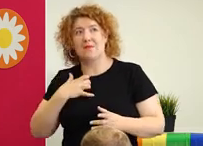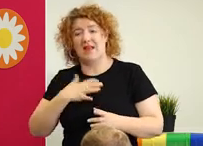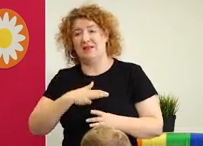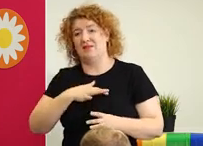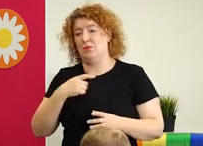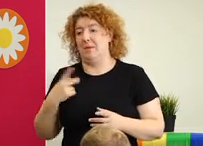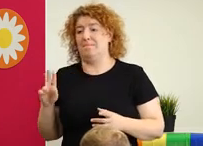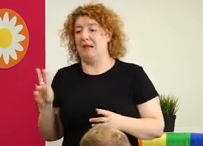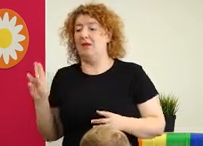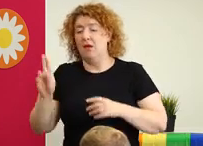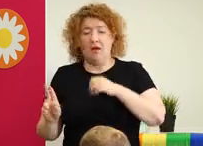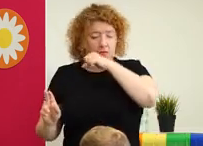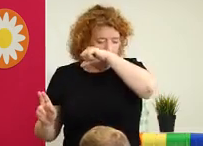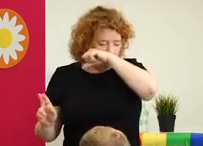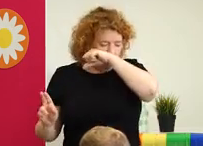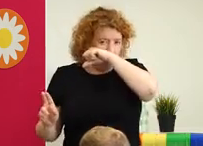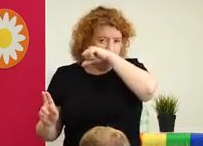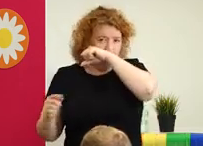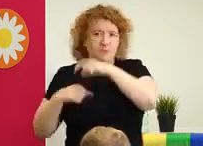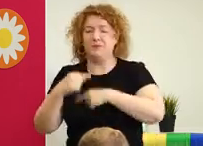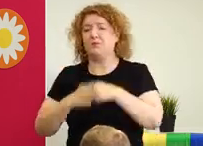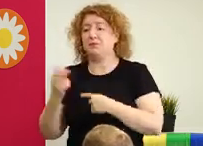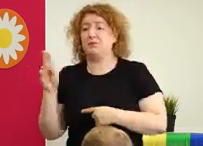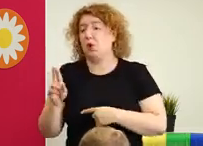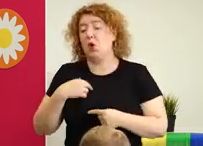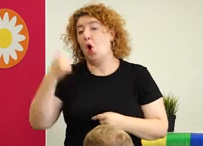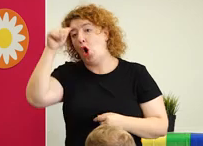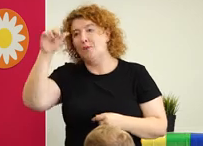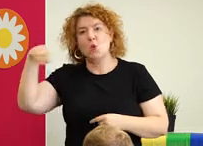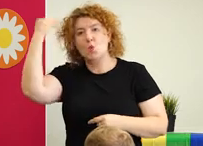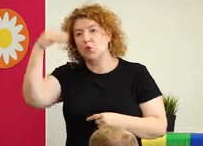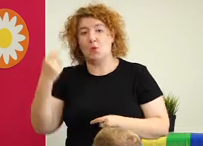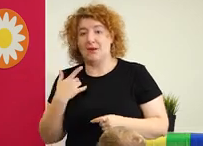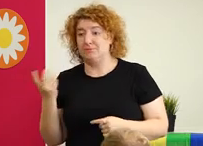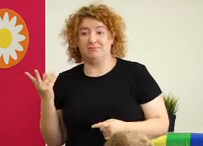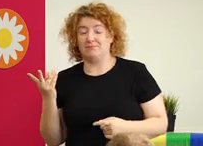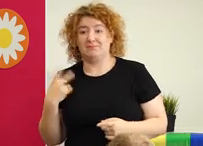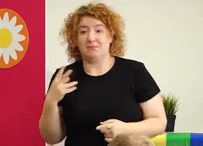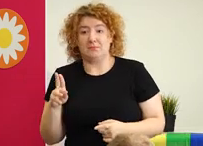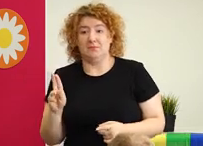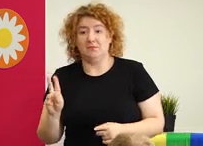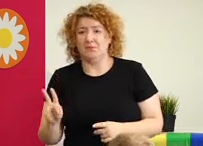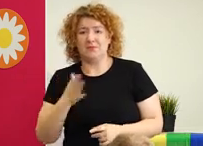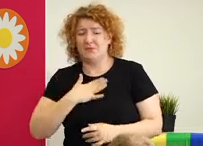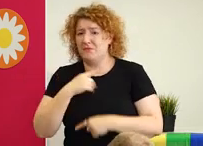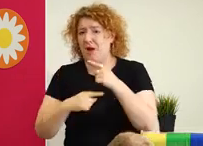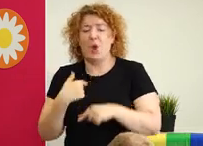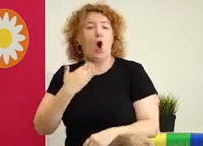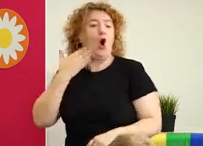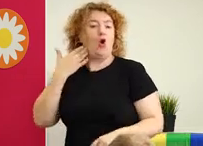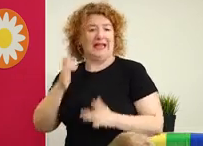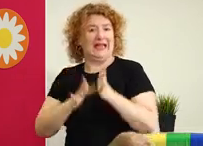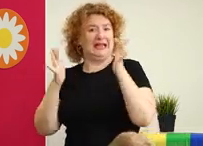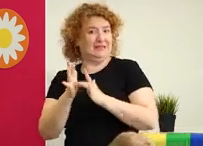familia para conocer como mi pareja, igual que como si fuera un hombre musulmán. O sea, ¿por qué mi familia tiene tanto orgullo